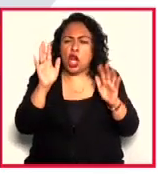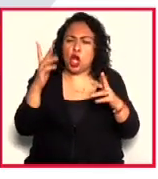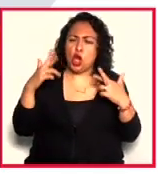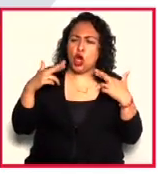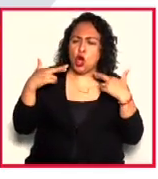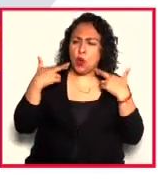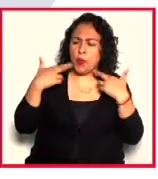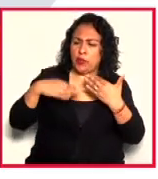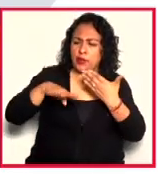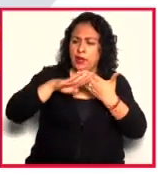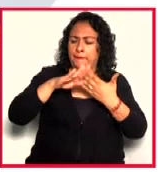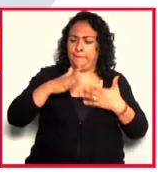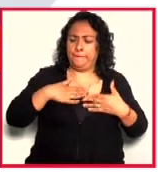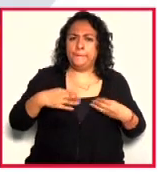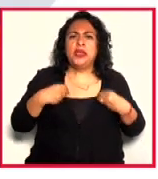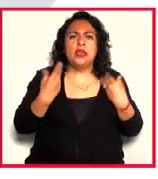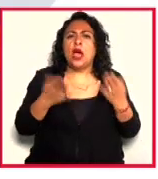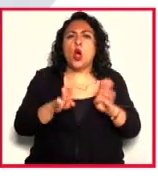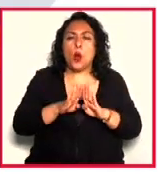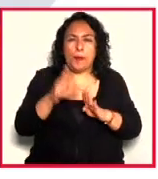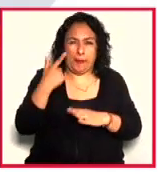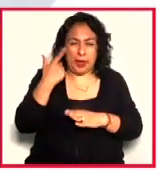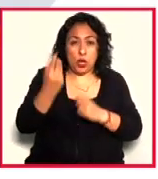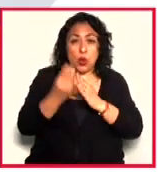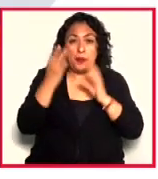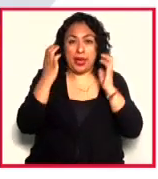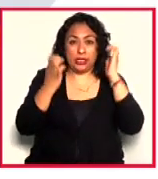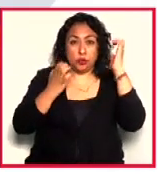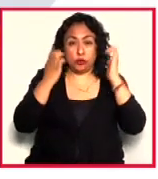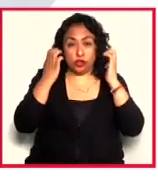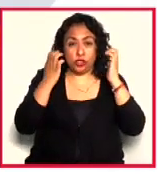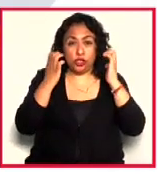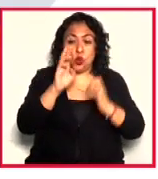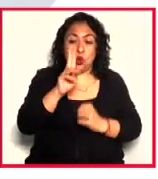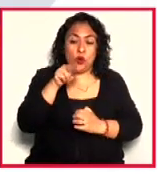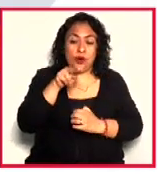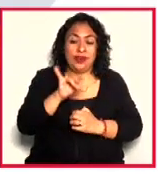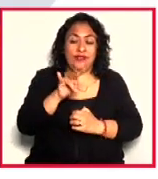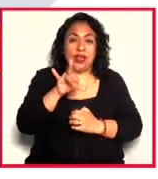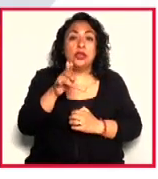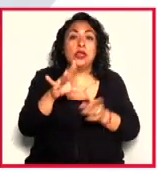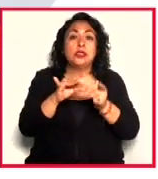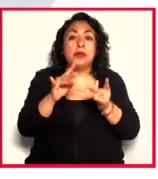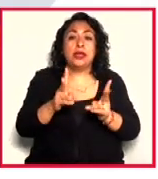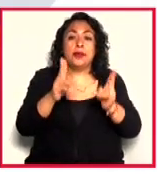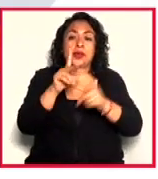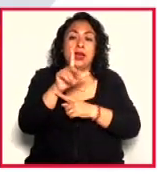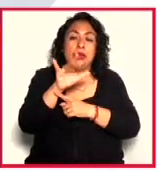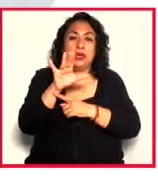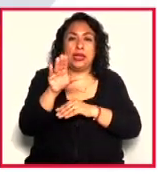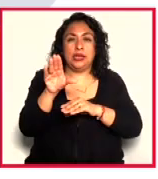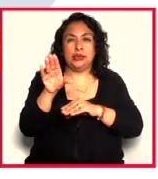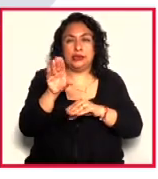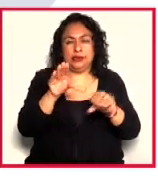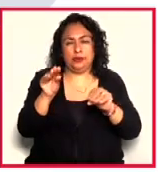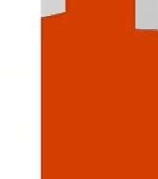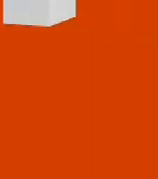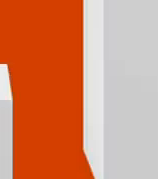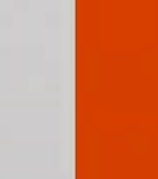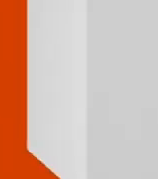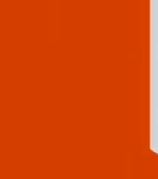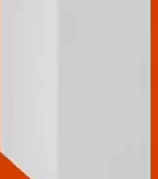vida? Vamos a descubrirlo con la nueva exposición del Universum, de la que nos platica Eliminar la Ciencia en Movimiento, Karen Rivera.